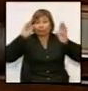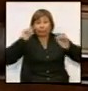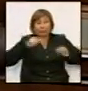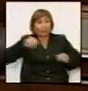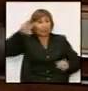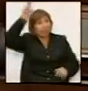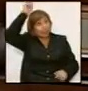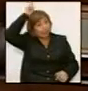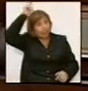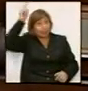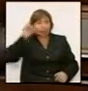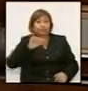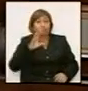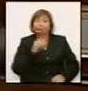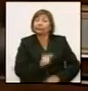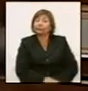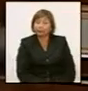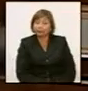inca.